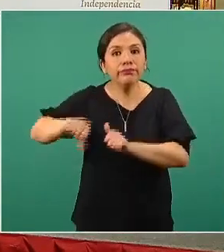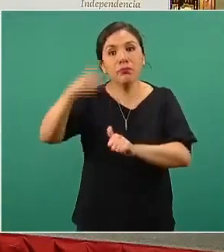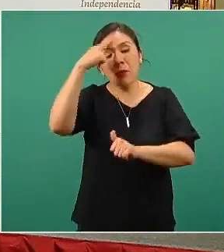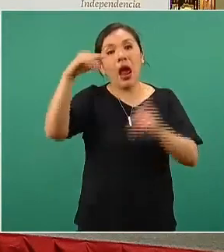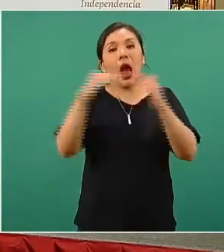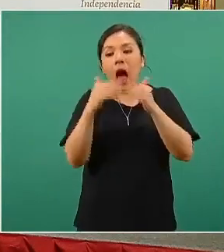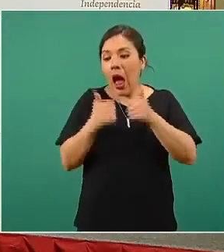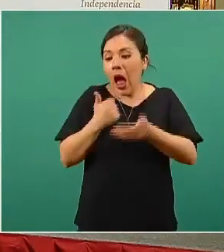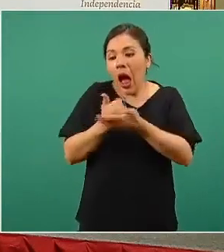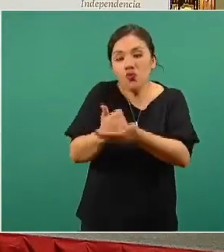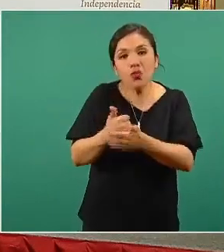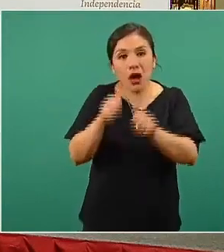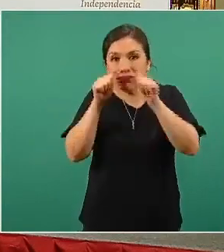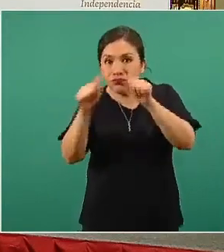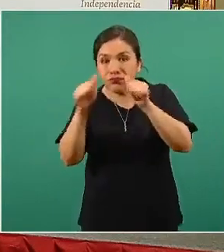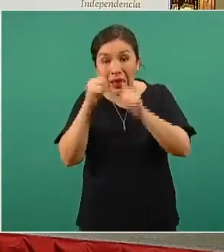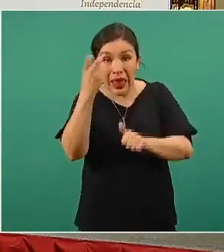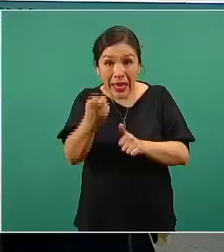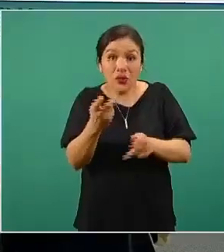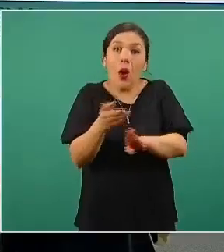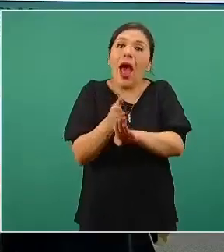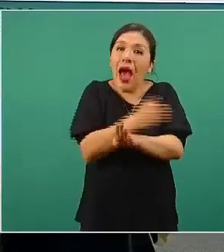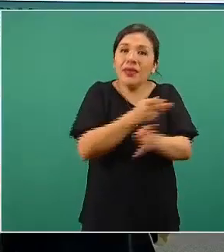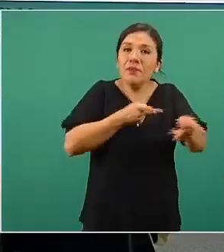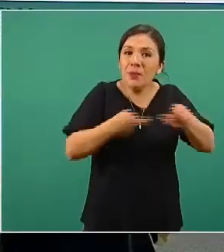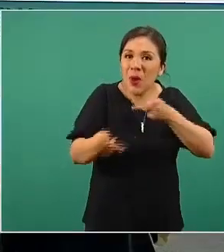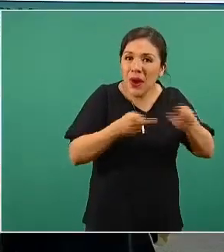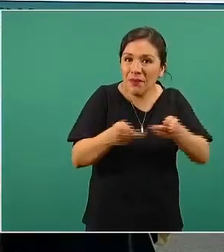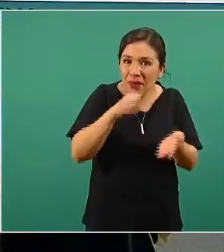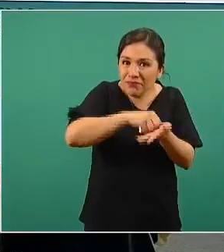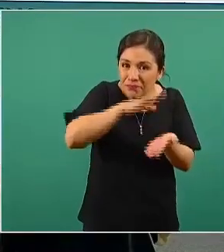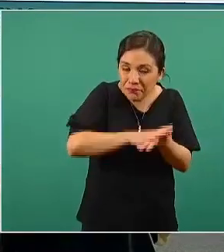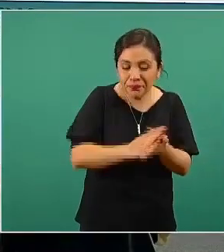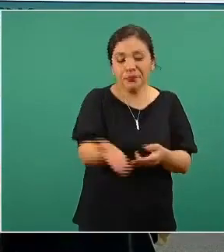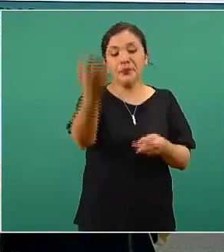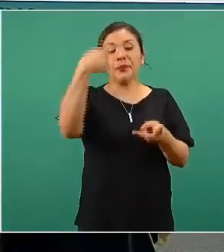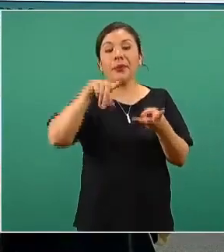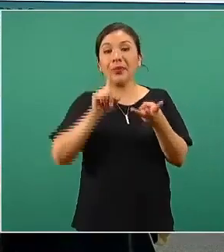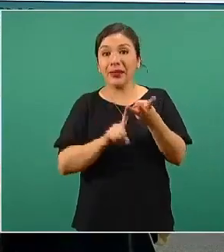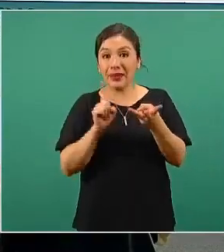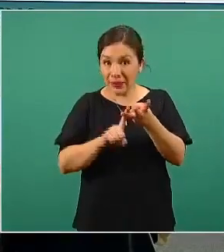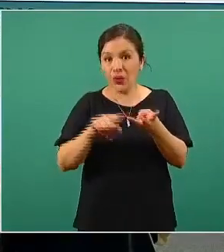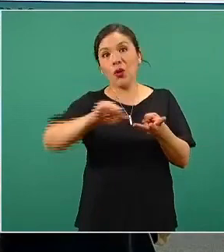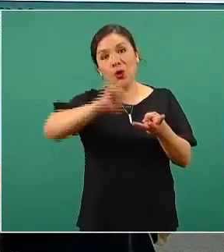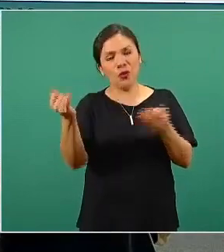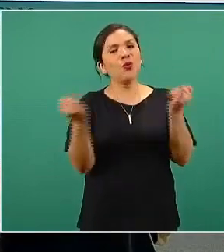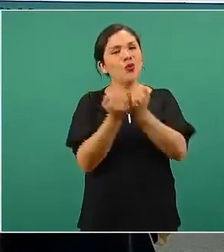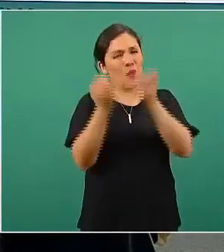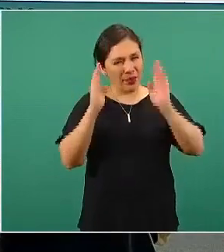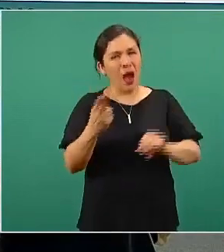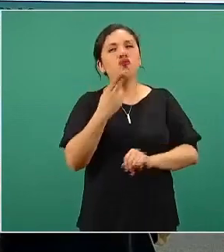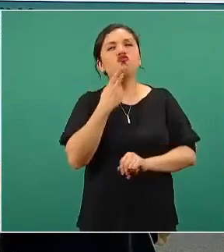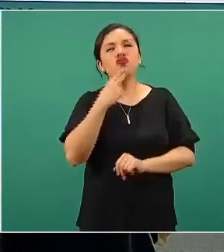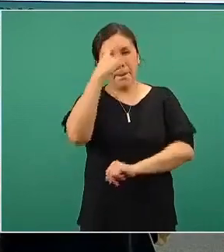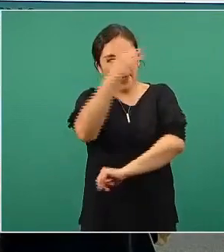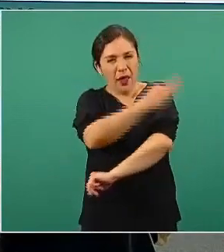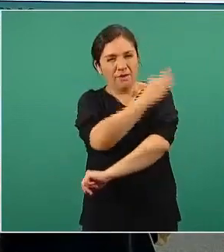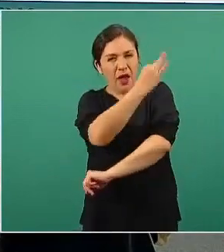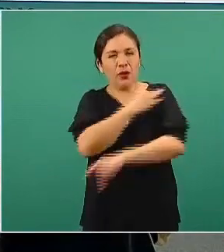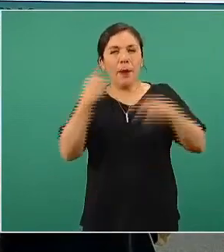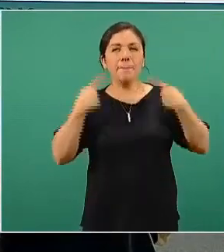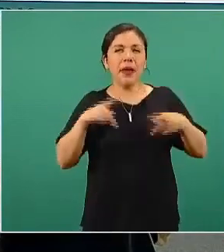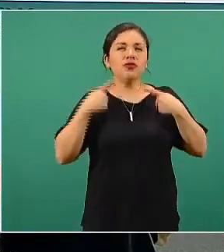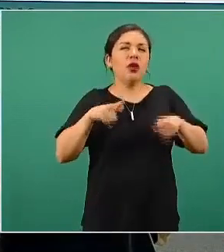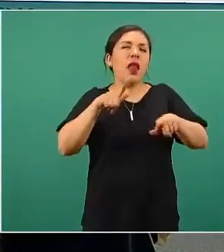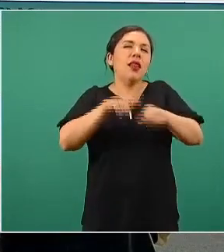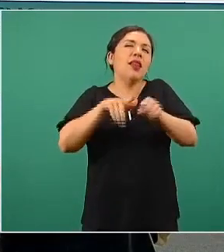familiar. Entonces, para ir programando esto, y tercer elemento que ya lo hemos estado usando en la vacunación del personal